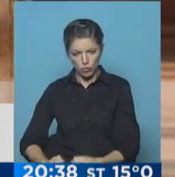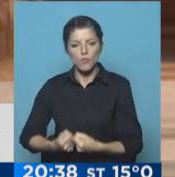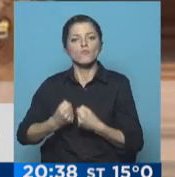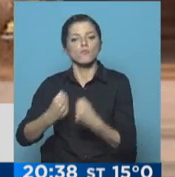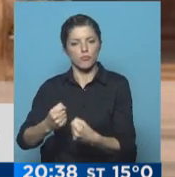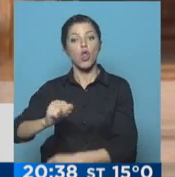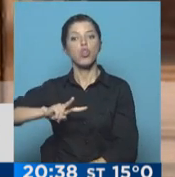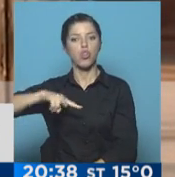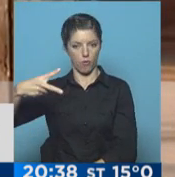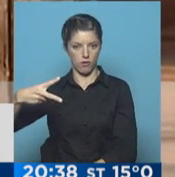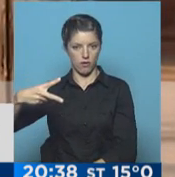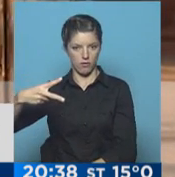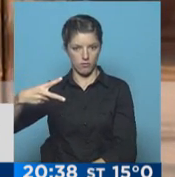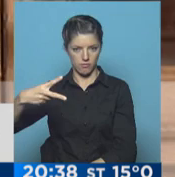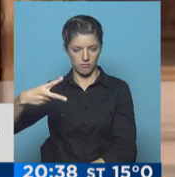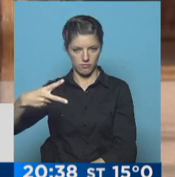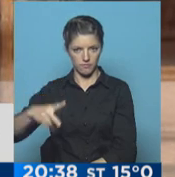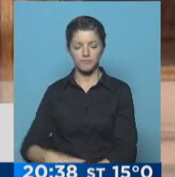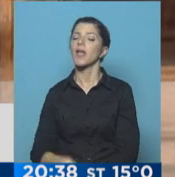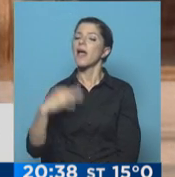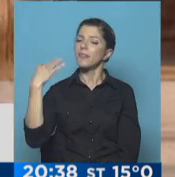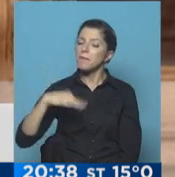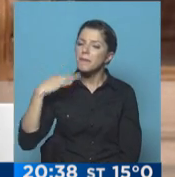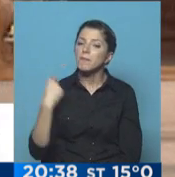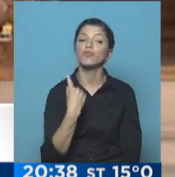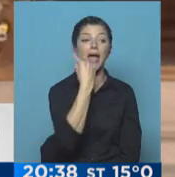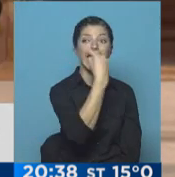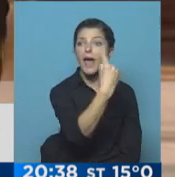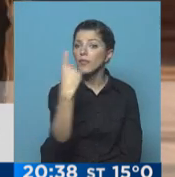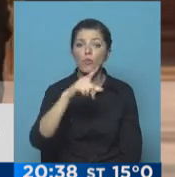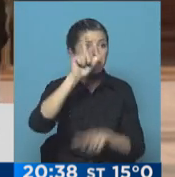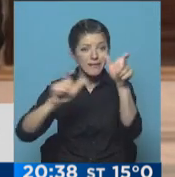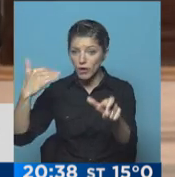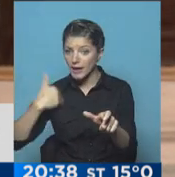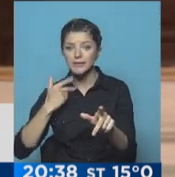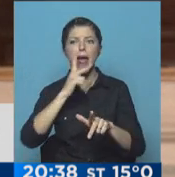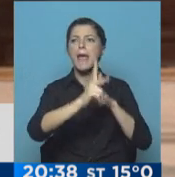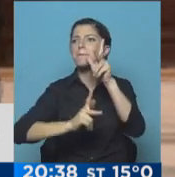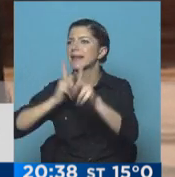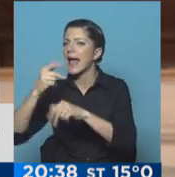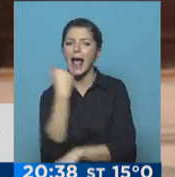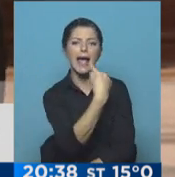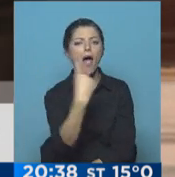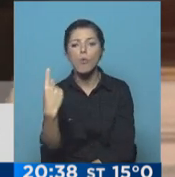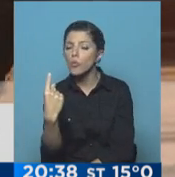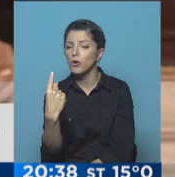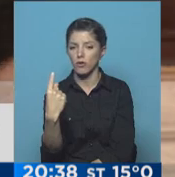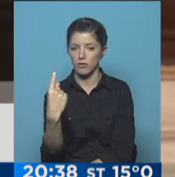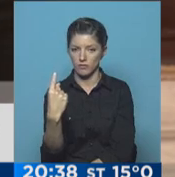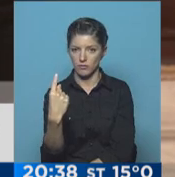esfuerzo, hay que explicarle a cada argentino que no se